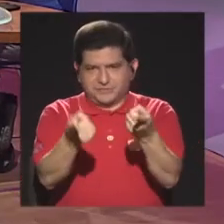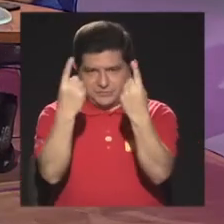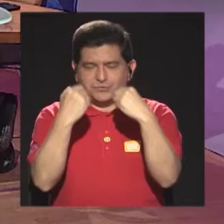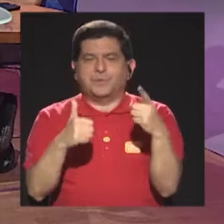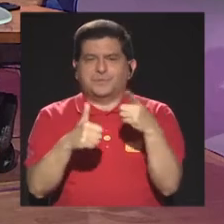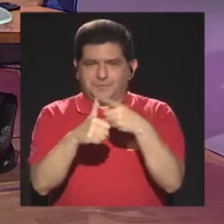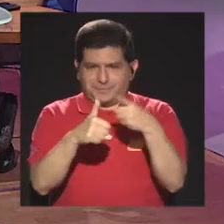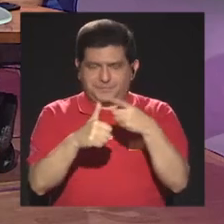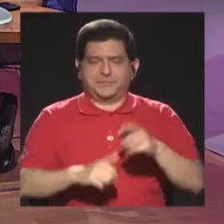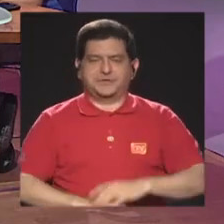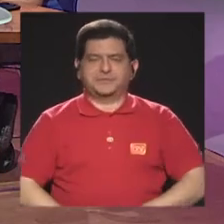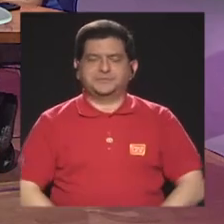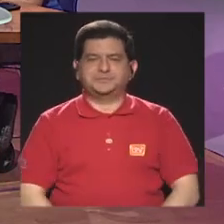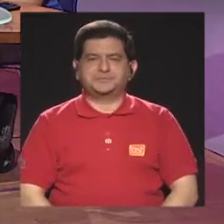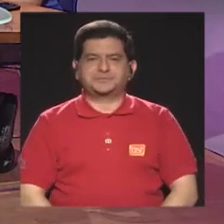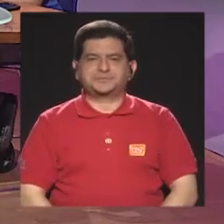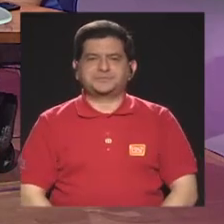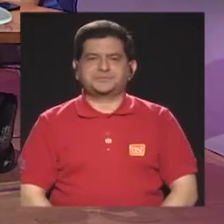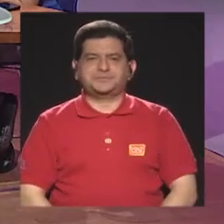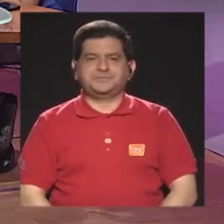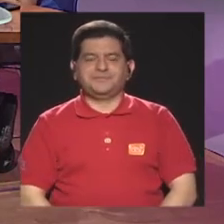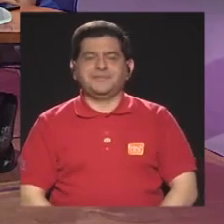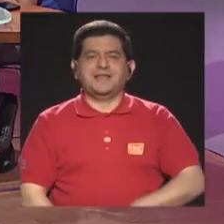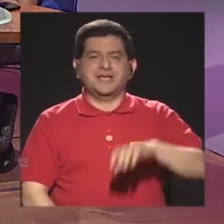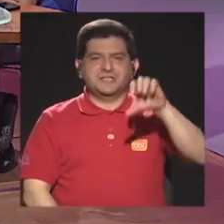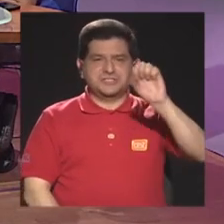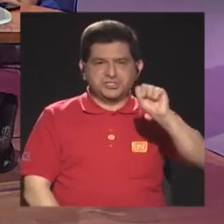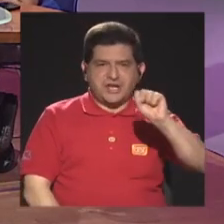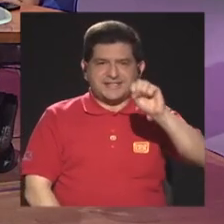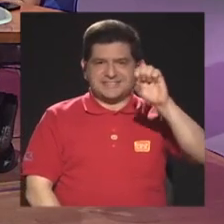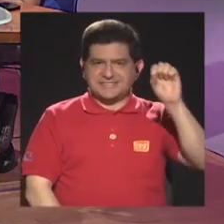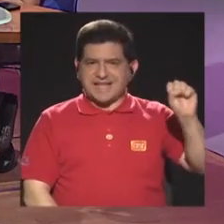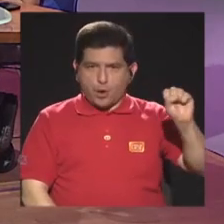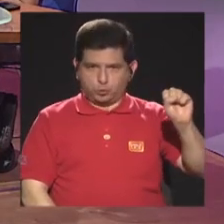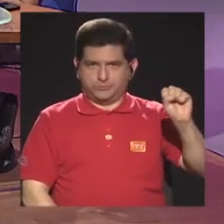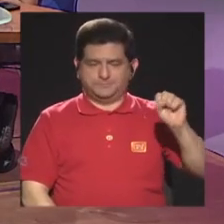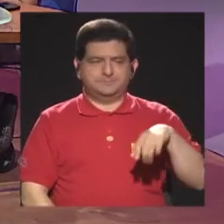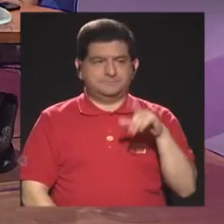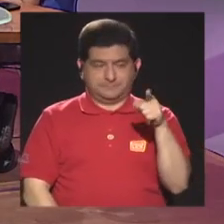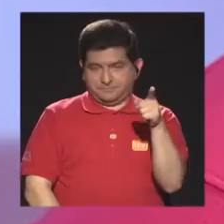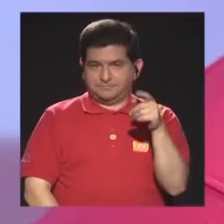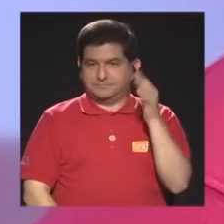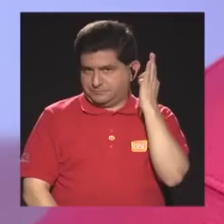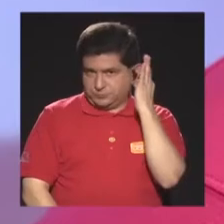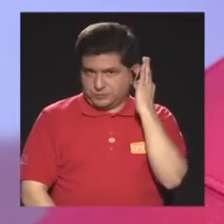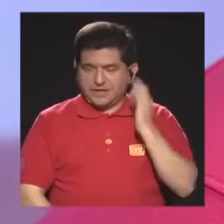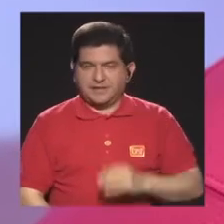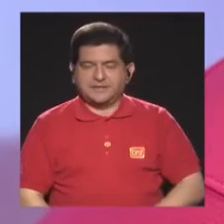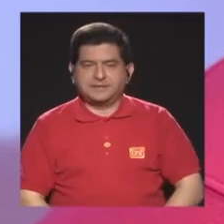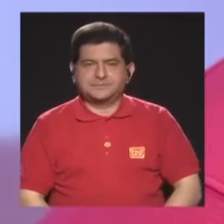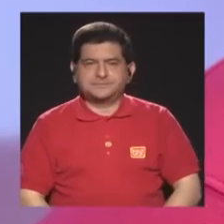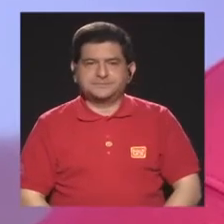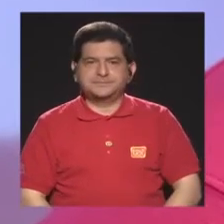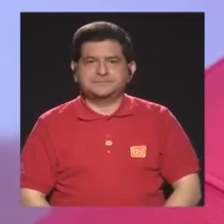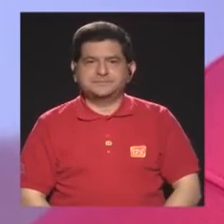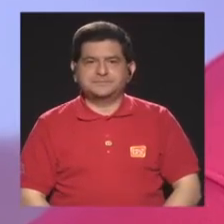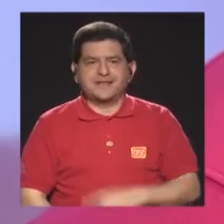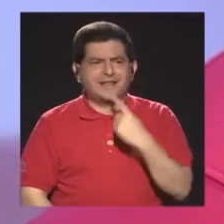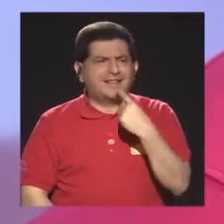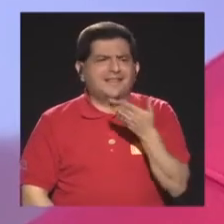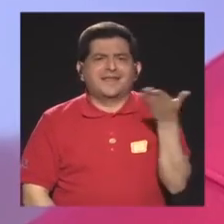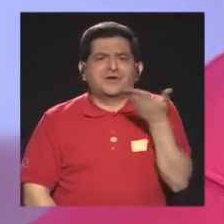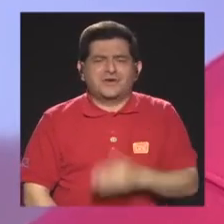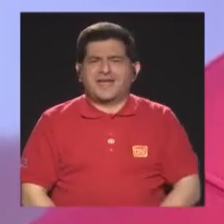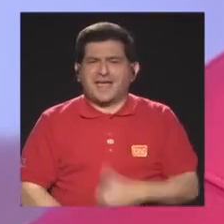Empezando, bueno, primero por Cheryl South. Ella es, ¿qué le digo?